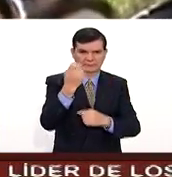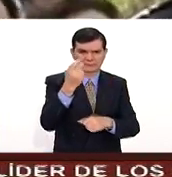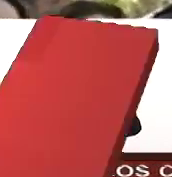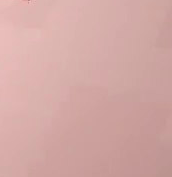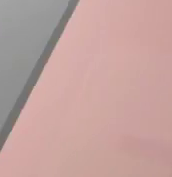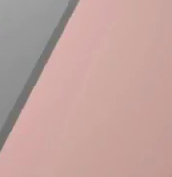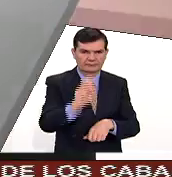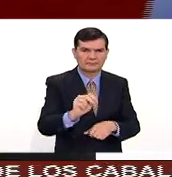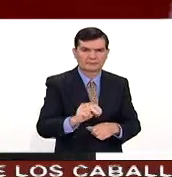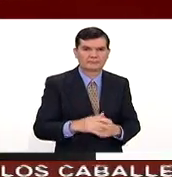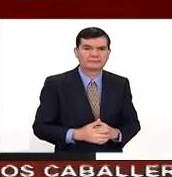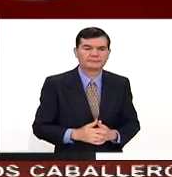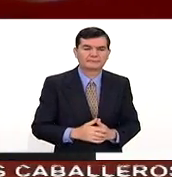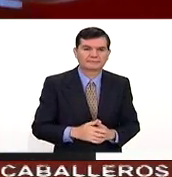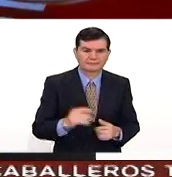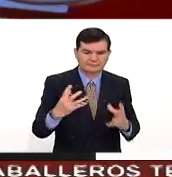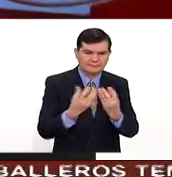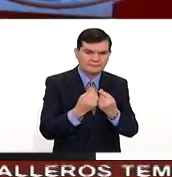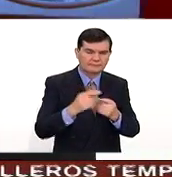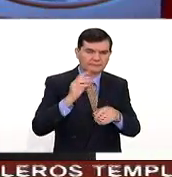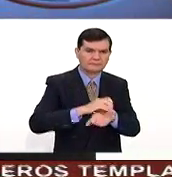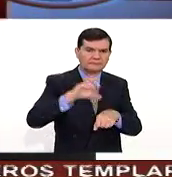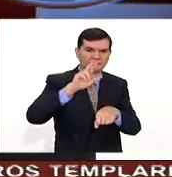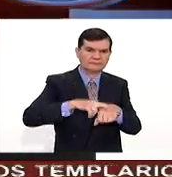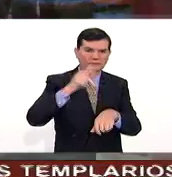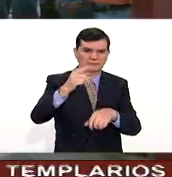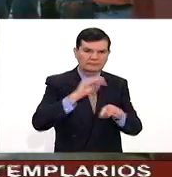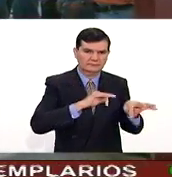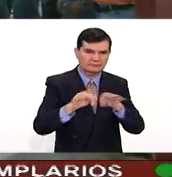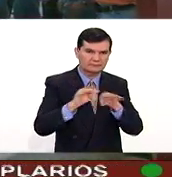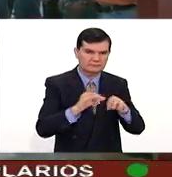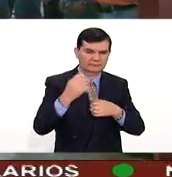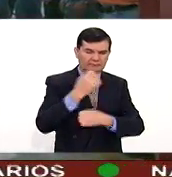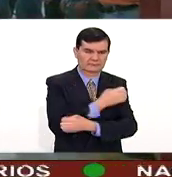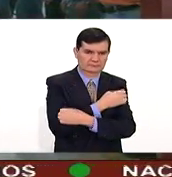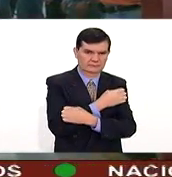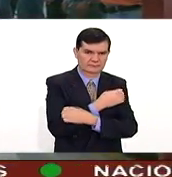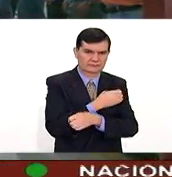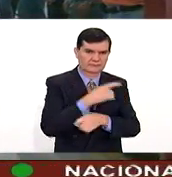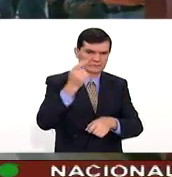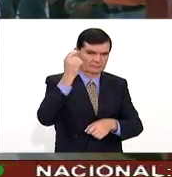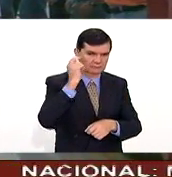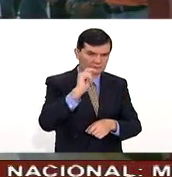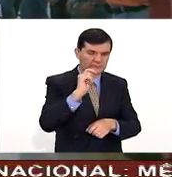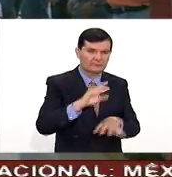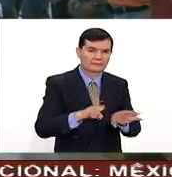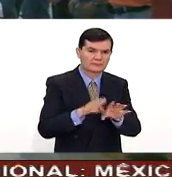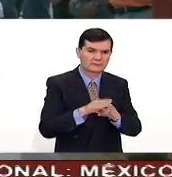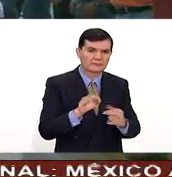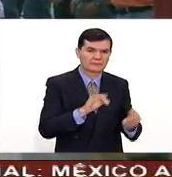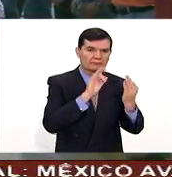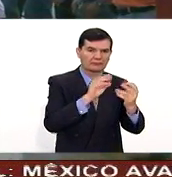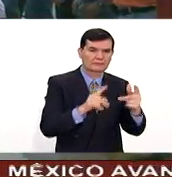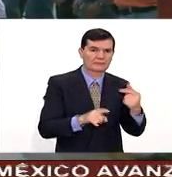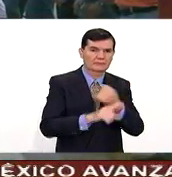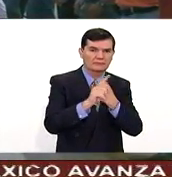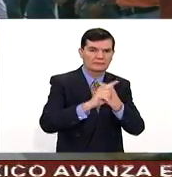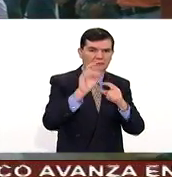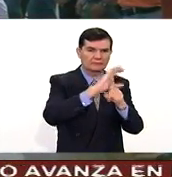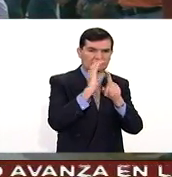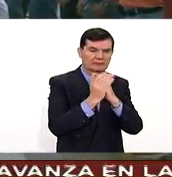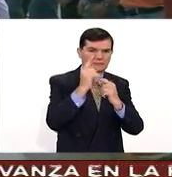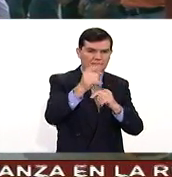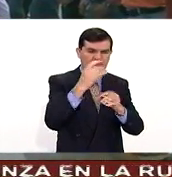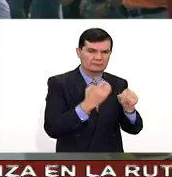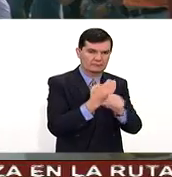a permitir. Integrantes de la Coordinadora Estatal de Trabajadores de la Educación de Guerrero se manifestaron frente a las instalaciones del Congreso del